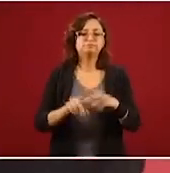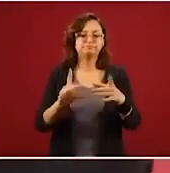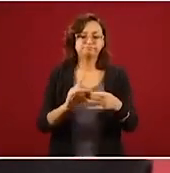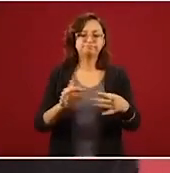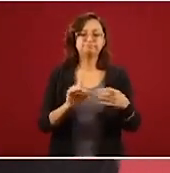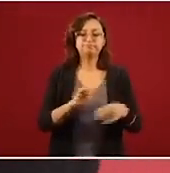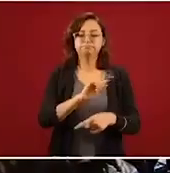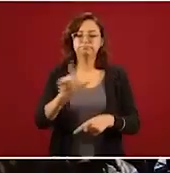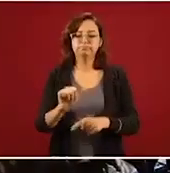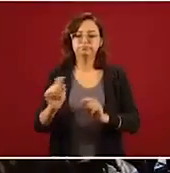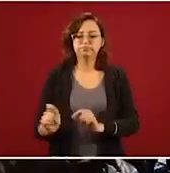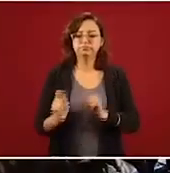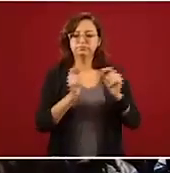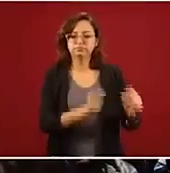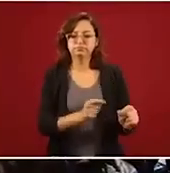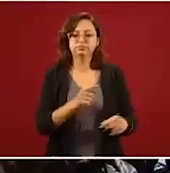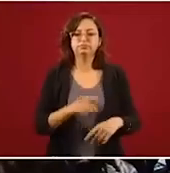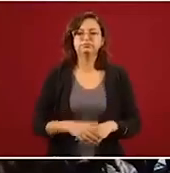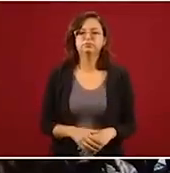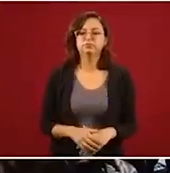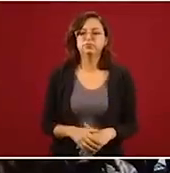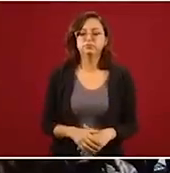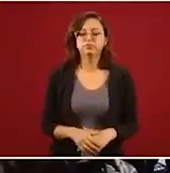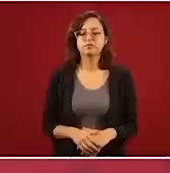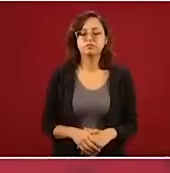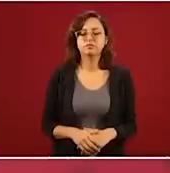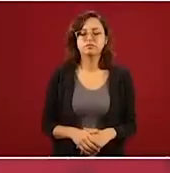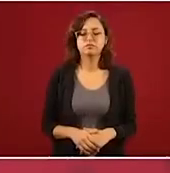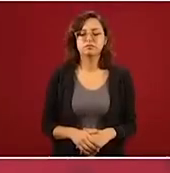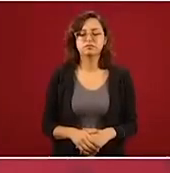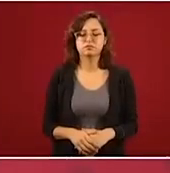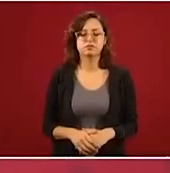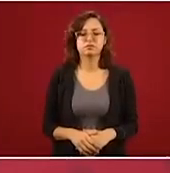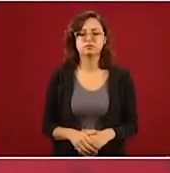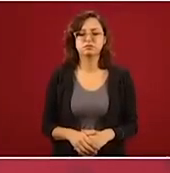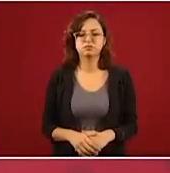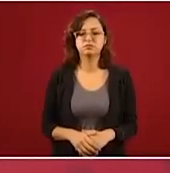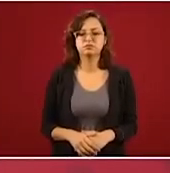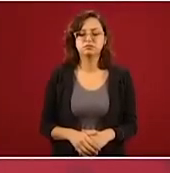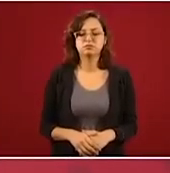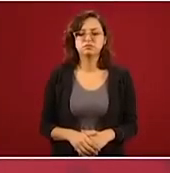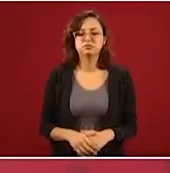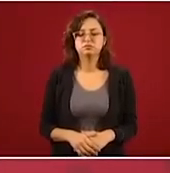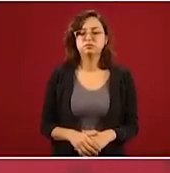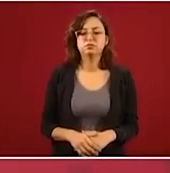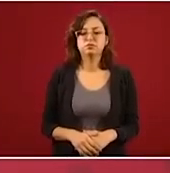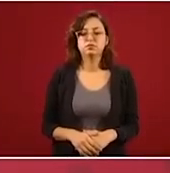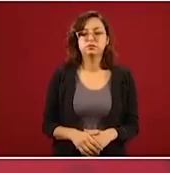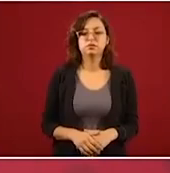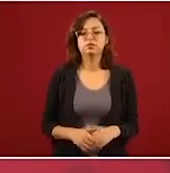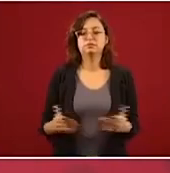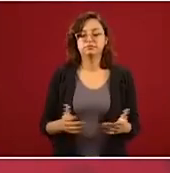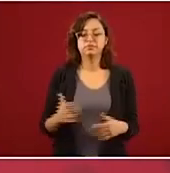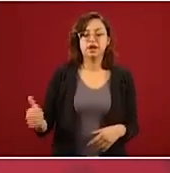palabra a la secretaria. Nada más Aprovecho para informar que ya se